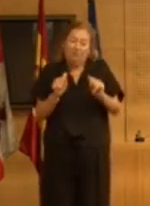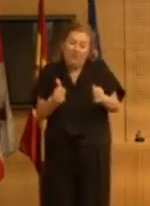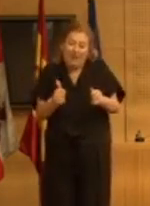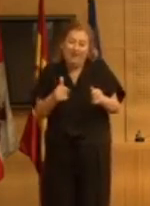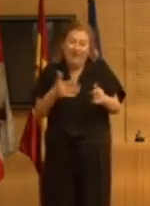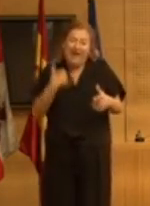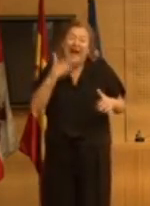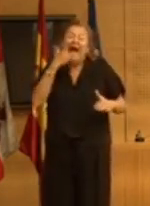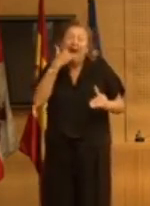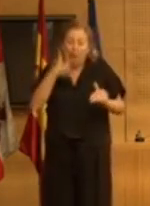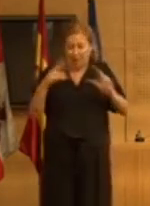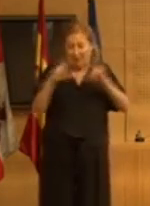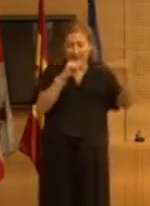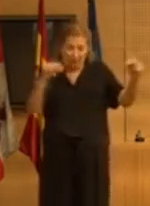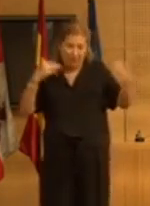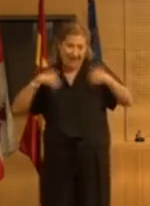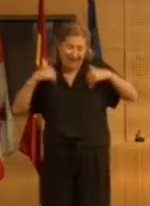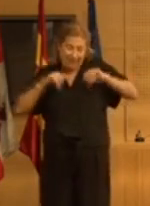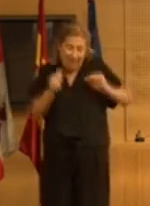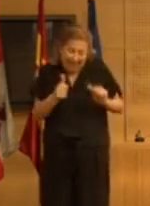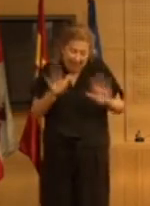hay iniciativa.